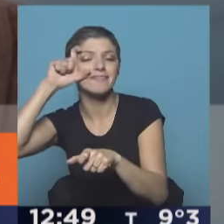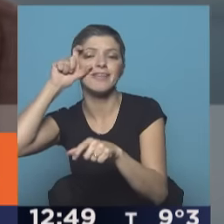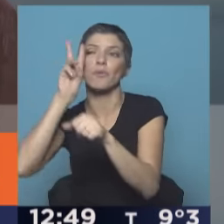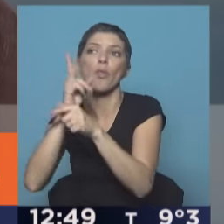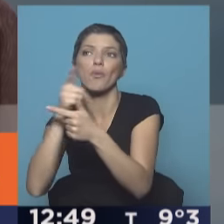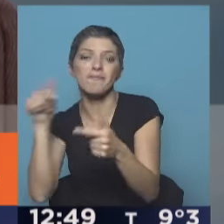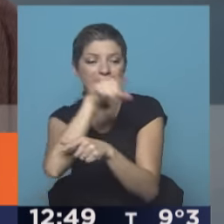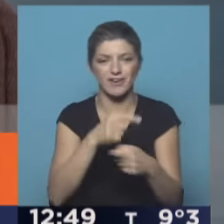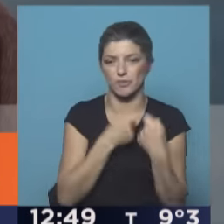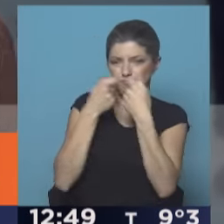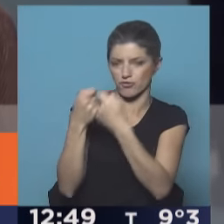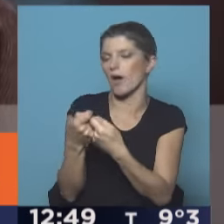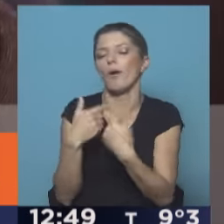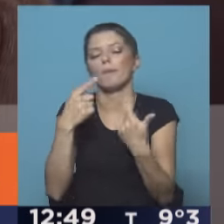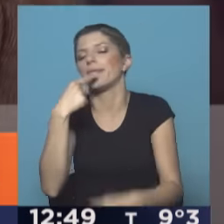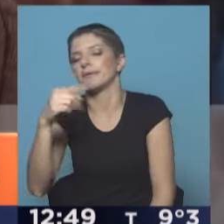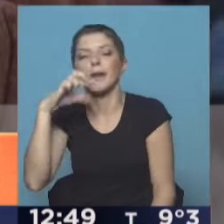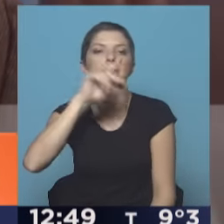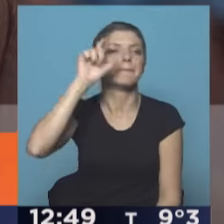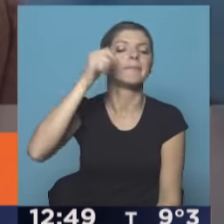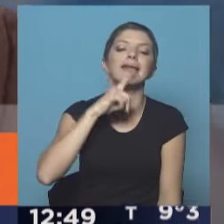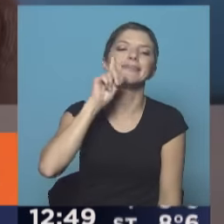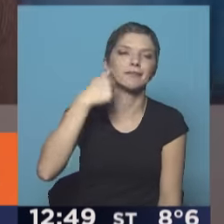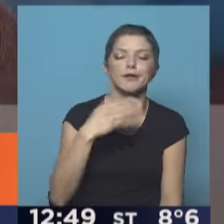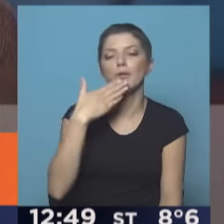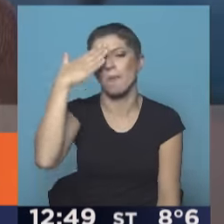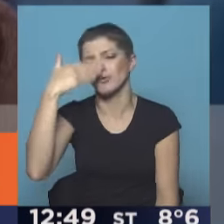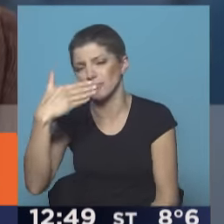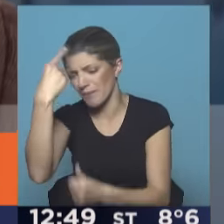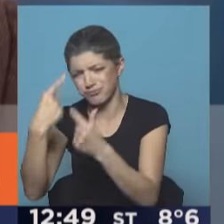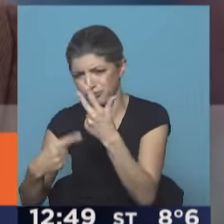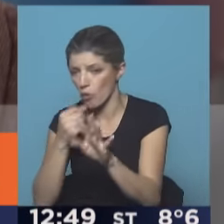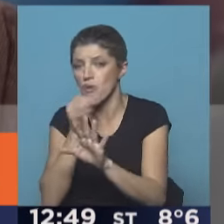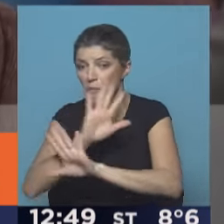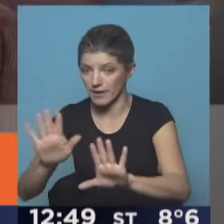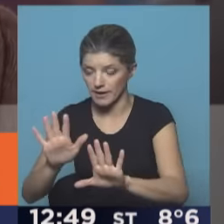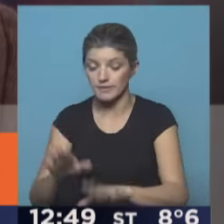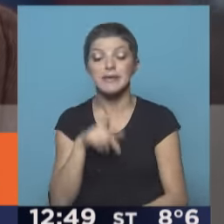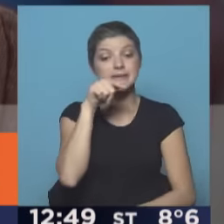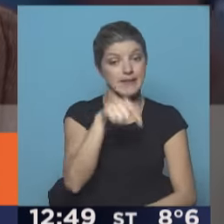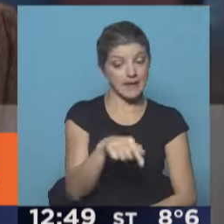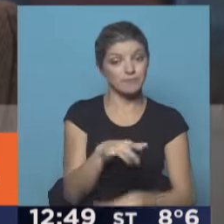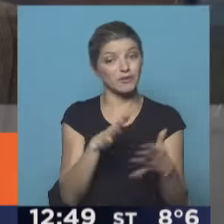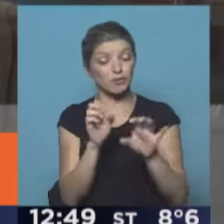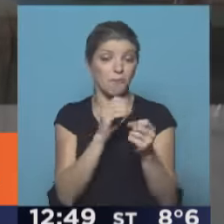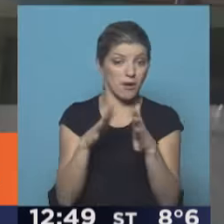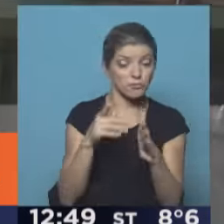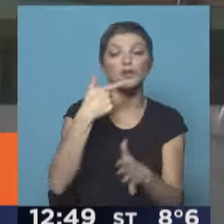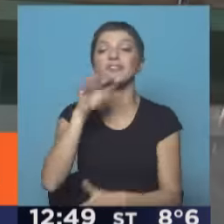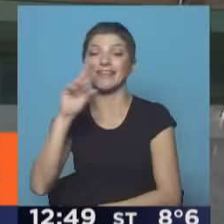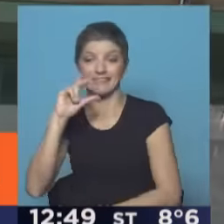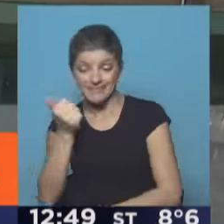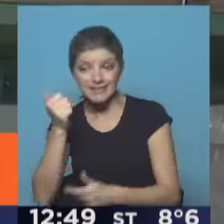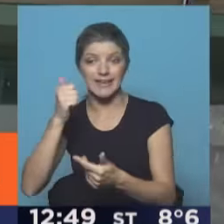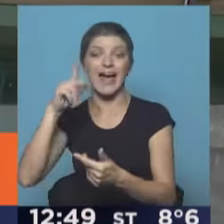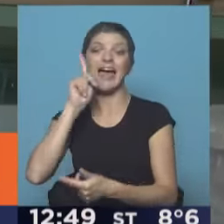llámenlo este lo que sea no no le fue muy bien no le fue muy bien en Siria no le fue muy bien en Irak y llama mucho la